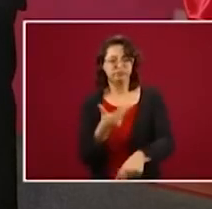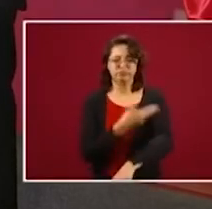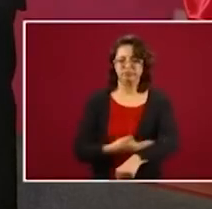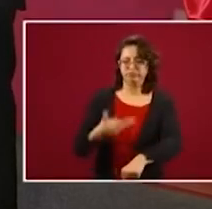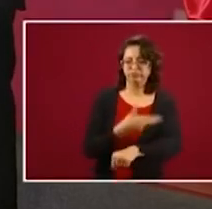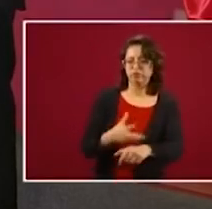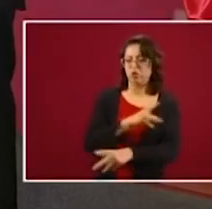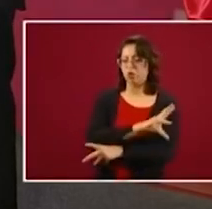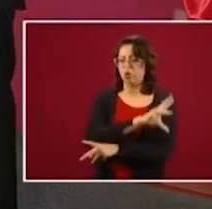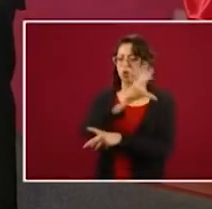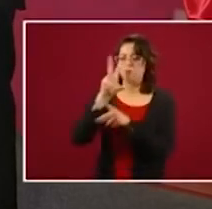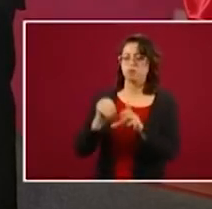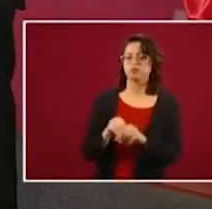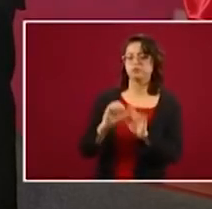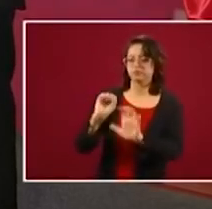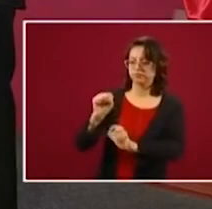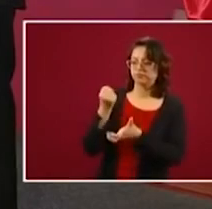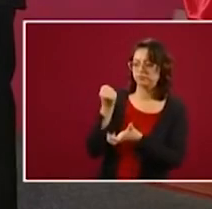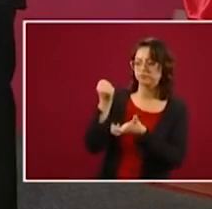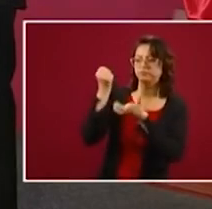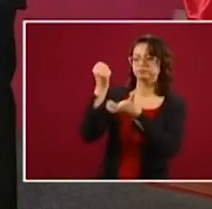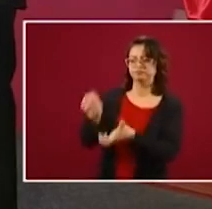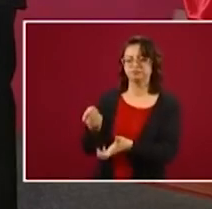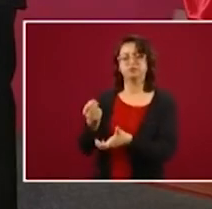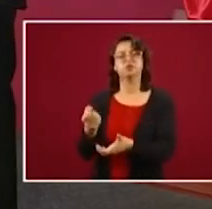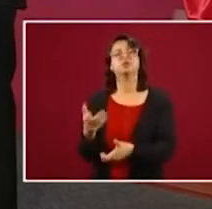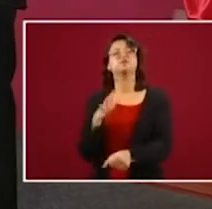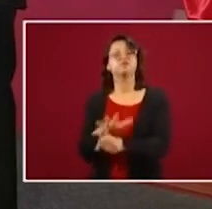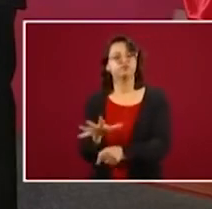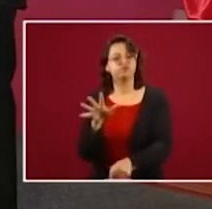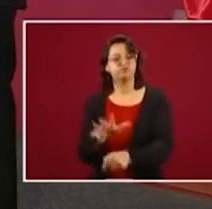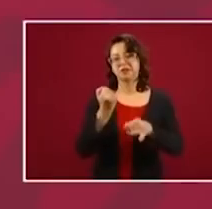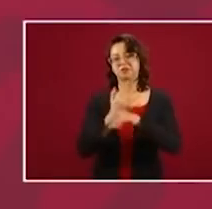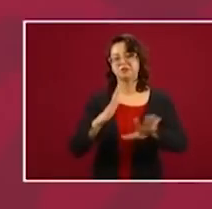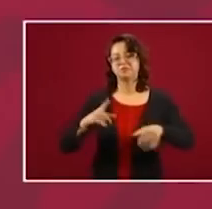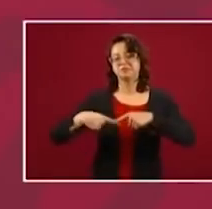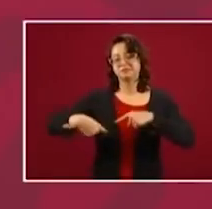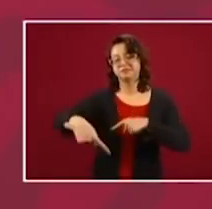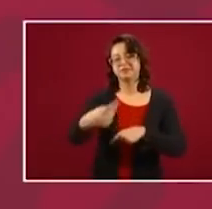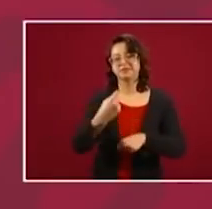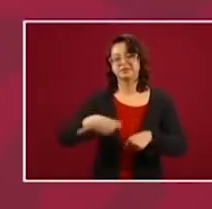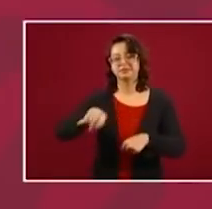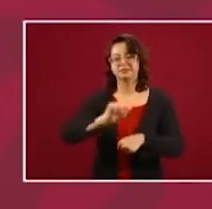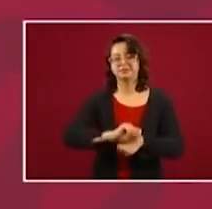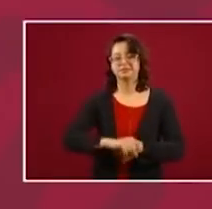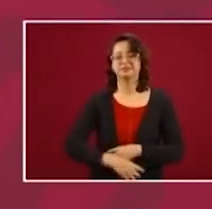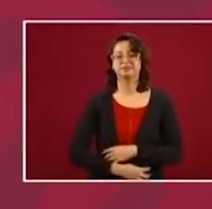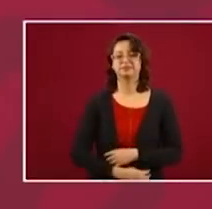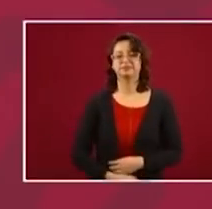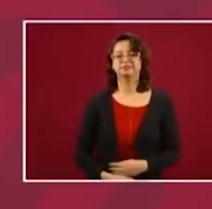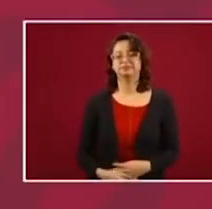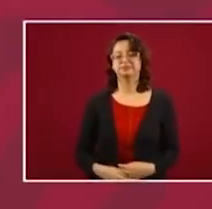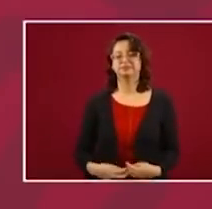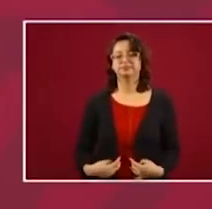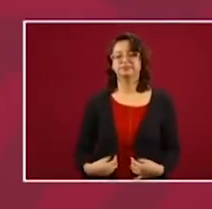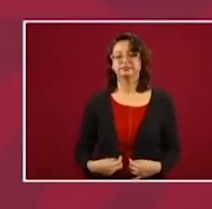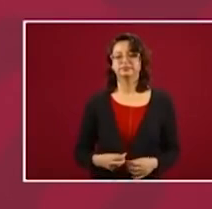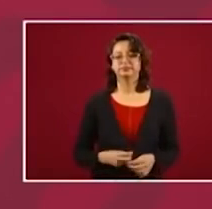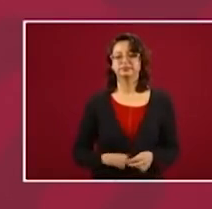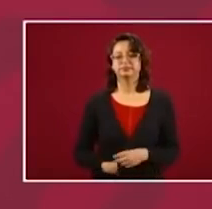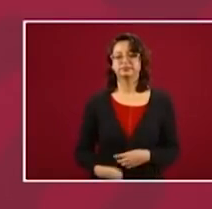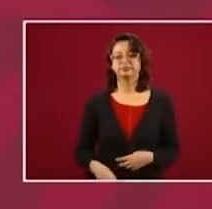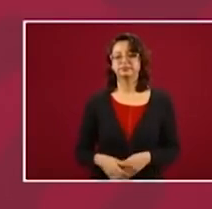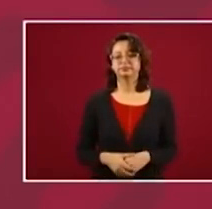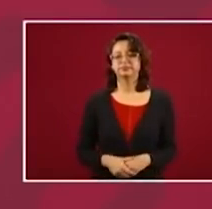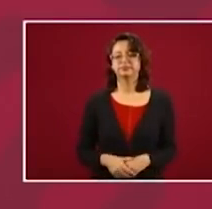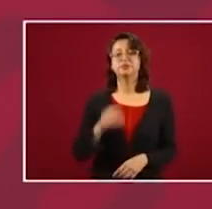los recursos públicos para su debido funcionamiento. Por otro lado, el presidente especificó que en los